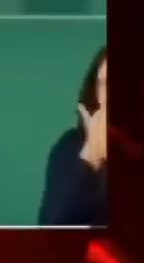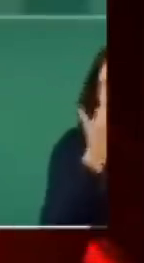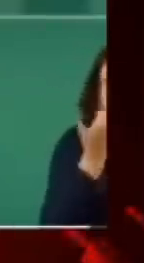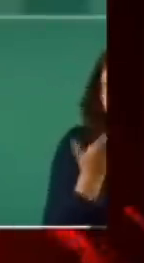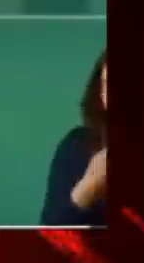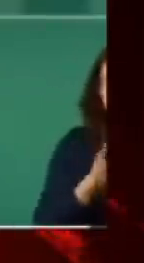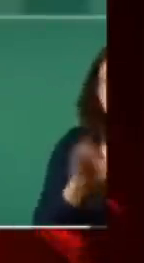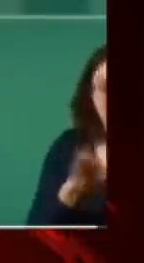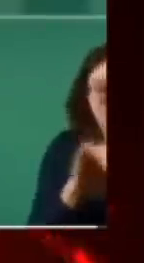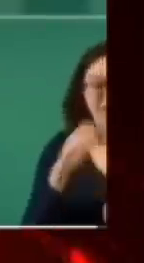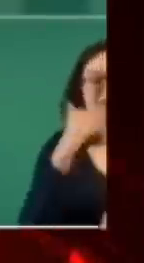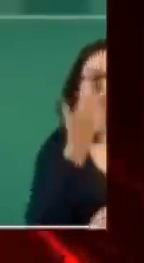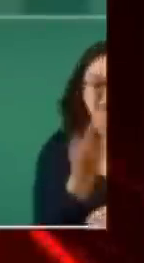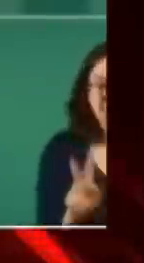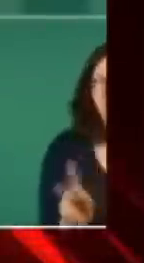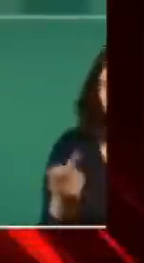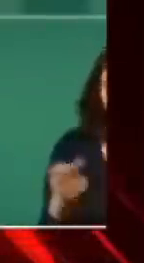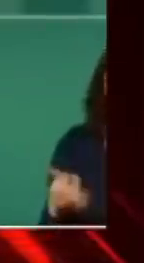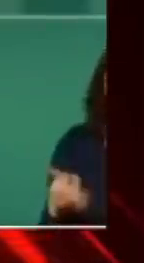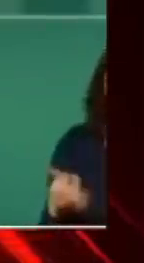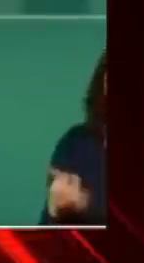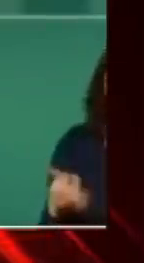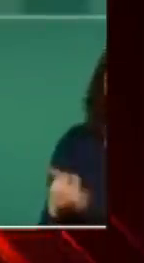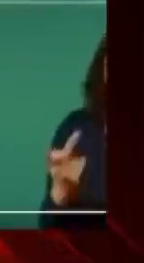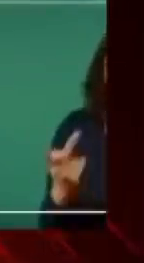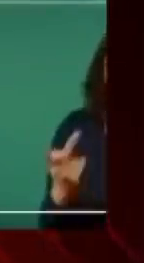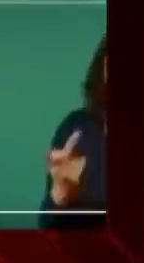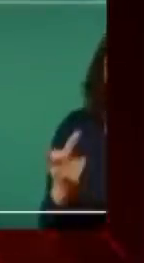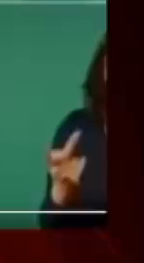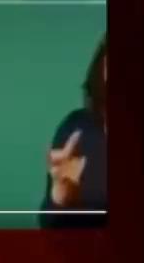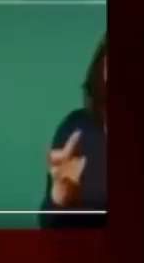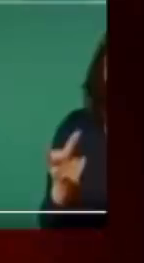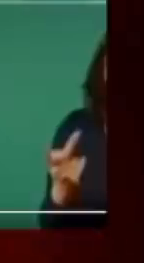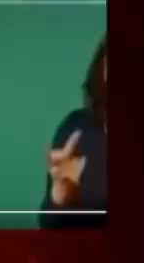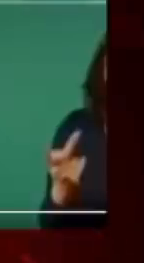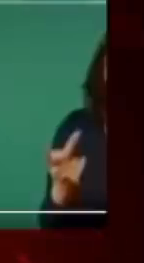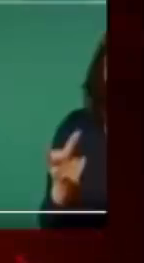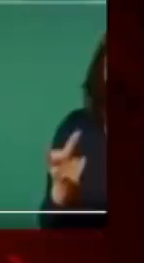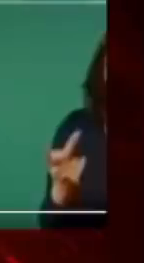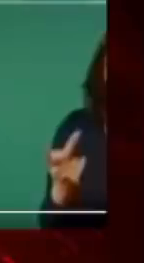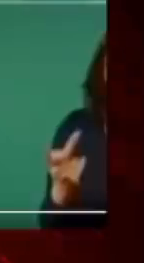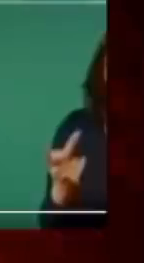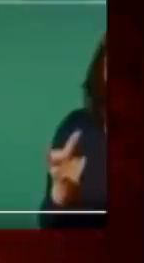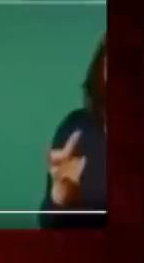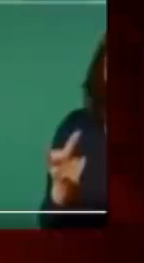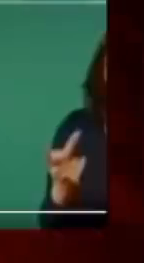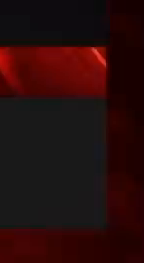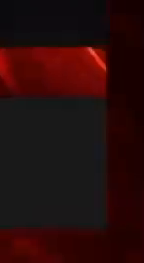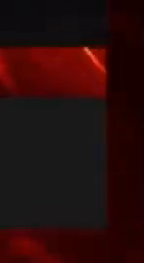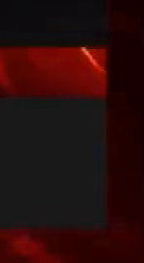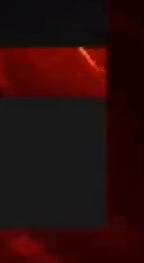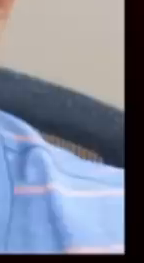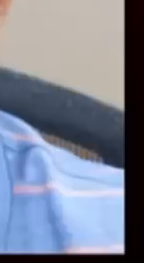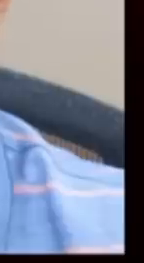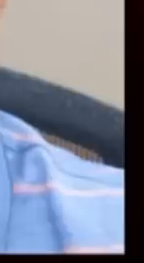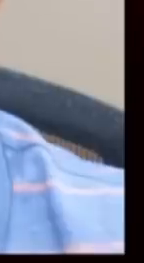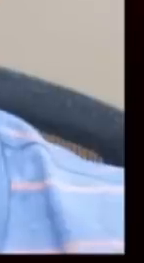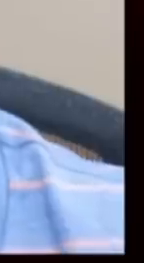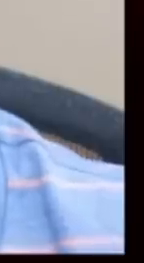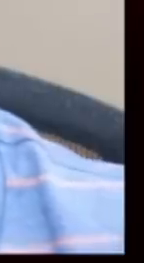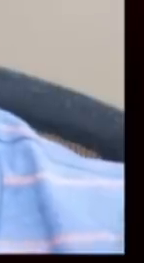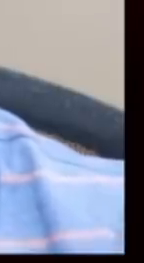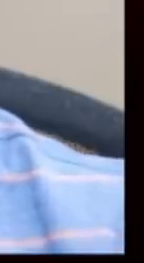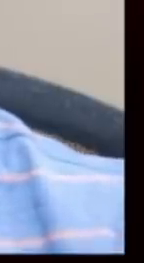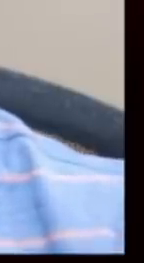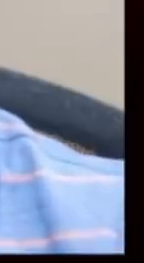podían vandalizar sus unidades. Ese tema de la bandeja, no entiendo todavía, todavía no